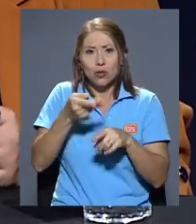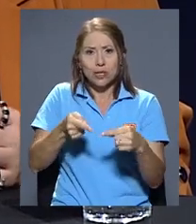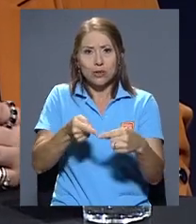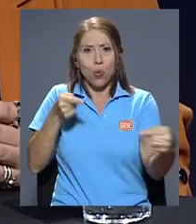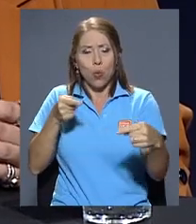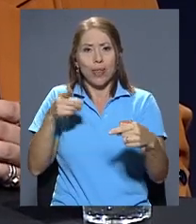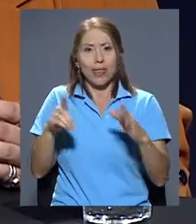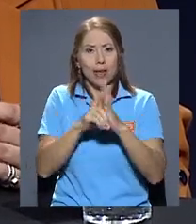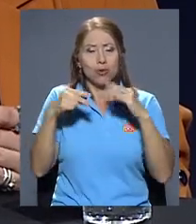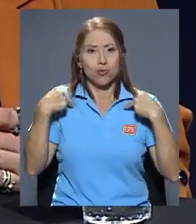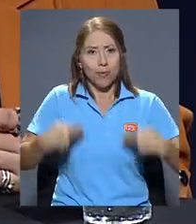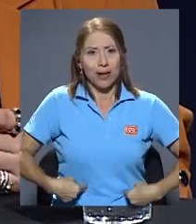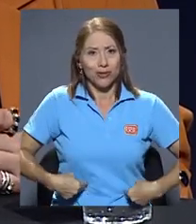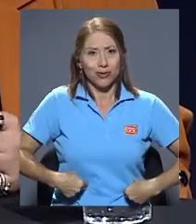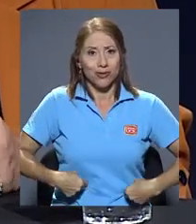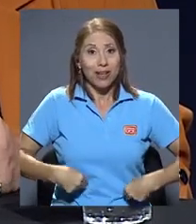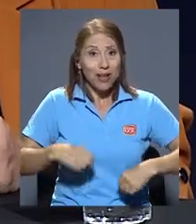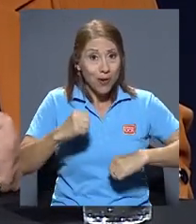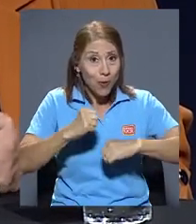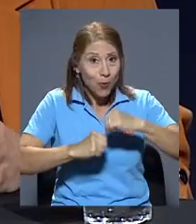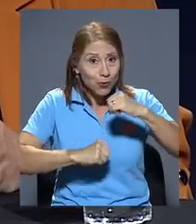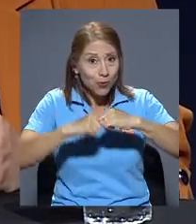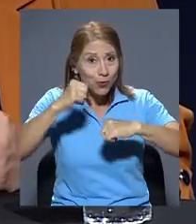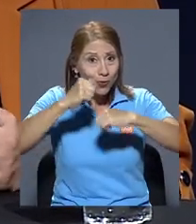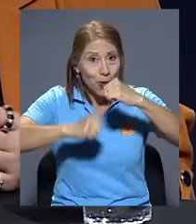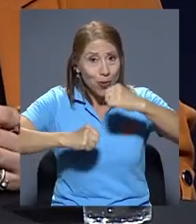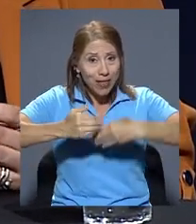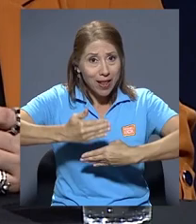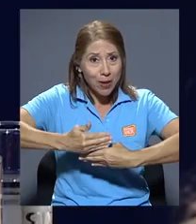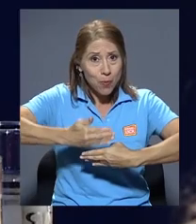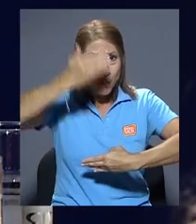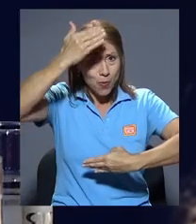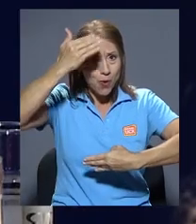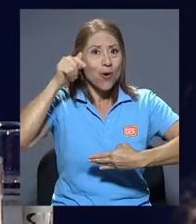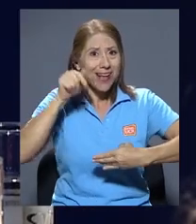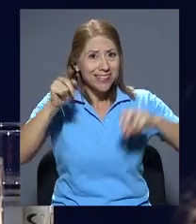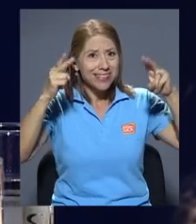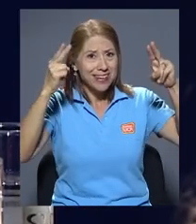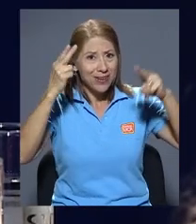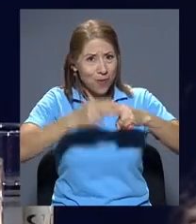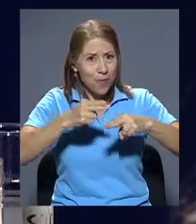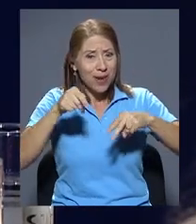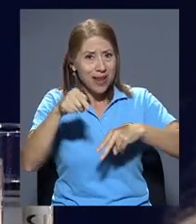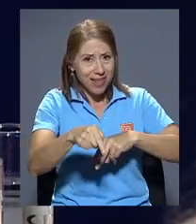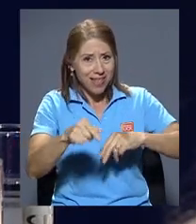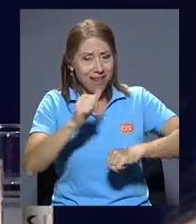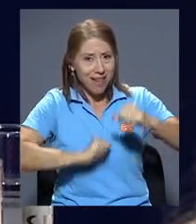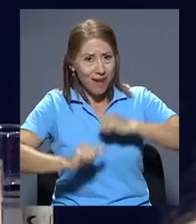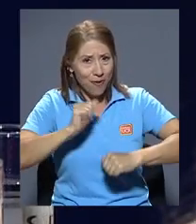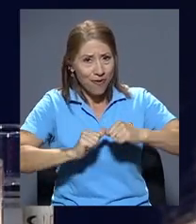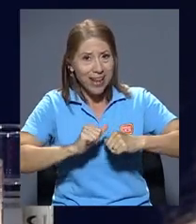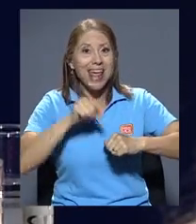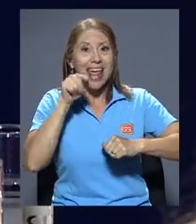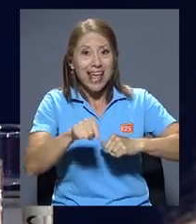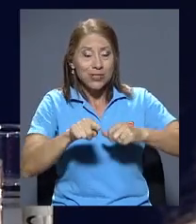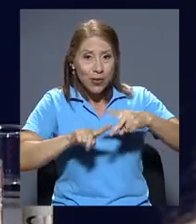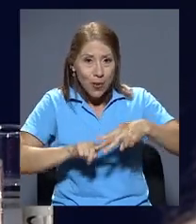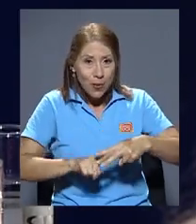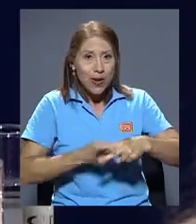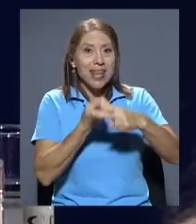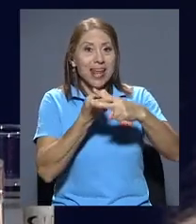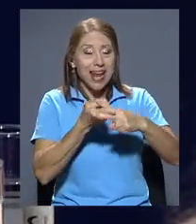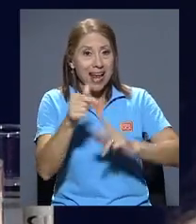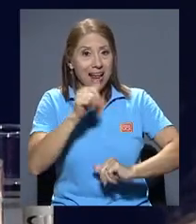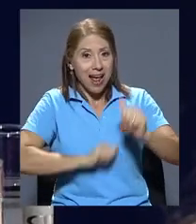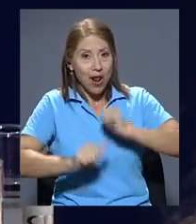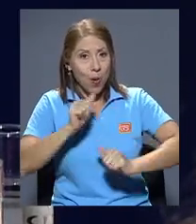Me refiero a la construcción del muro, ¿verdad?, que es casualmente lo que da origen a la obra en sí. Tal